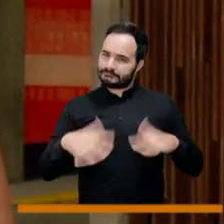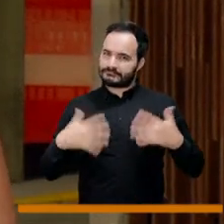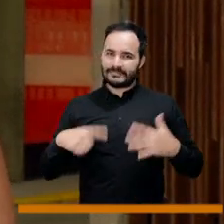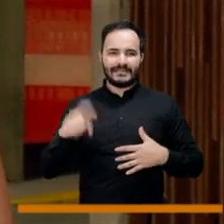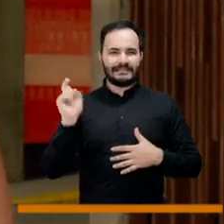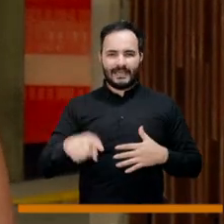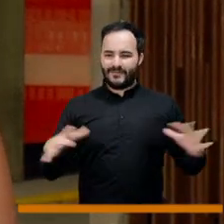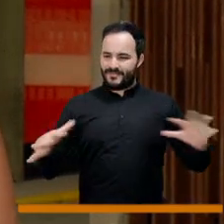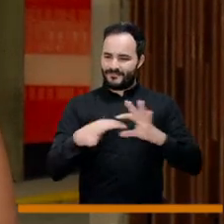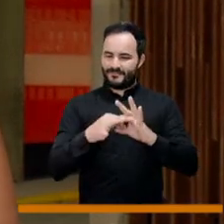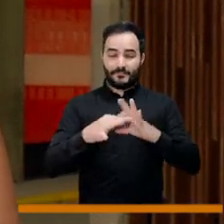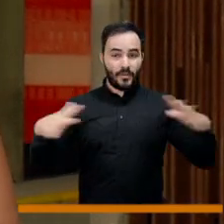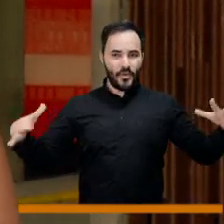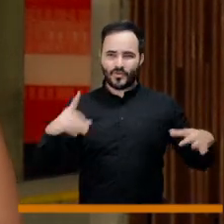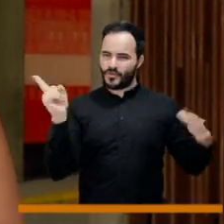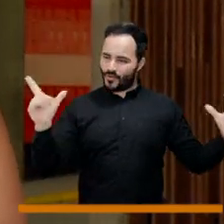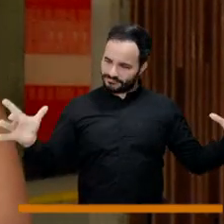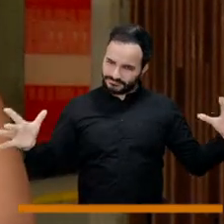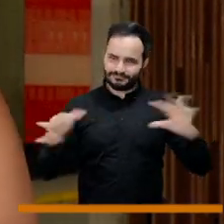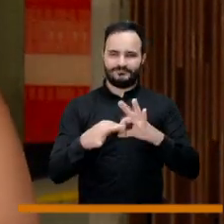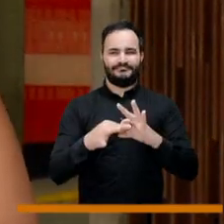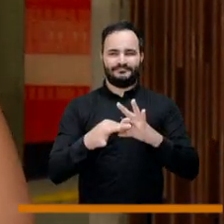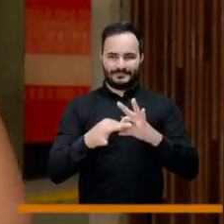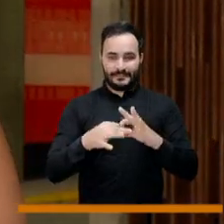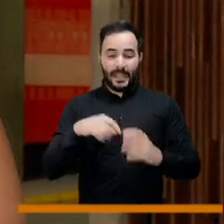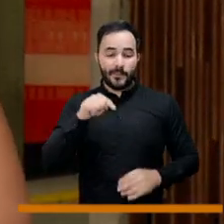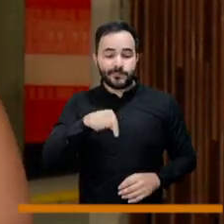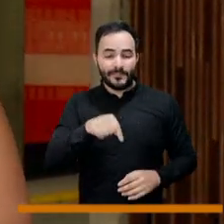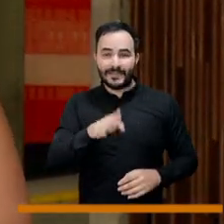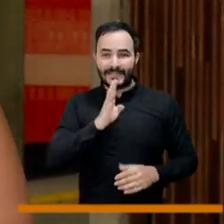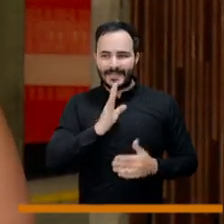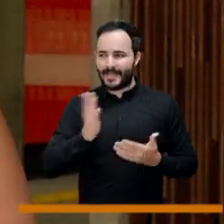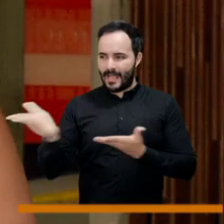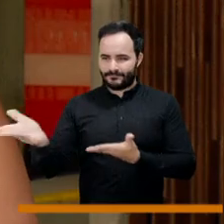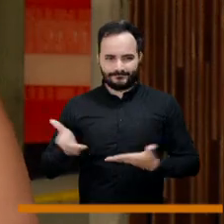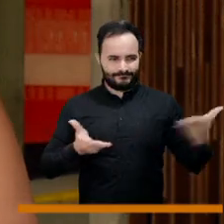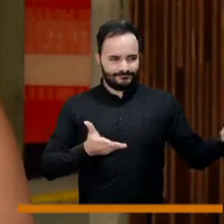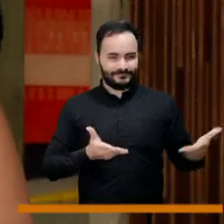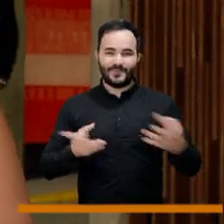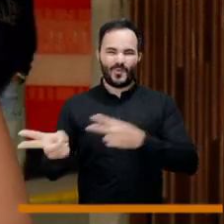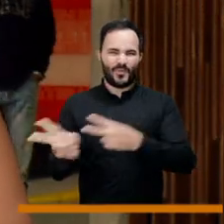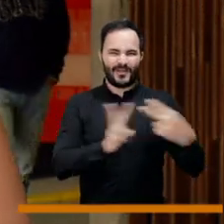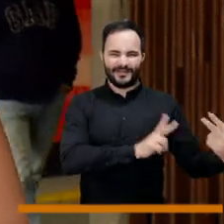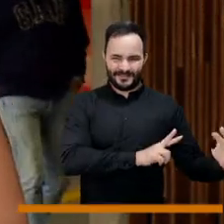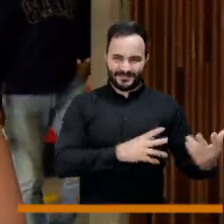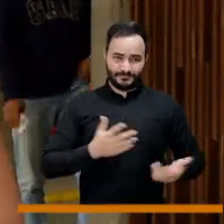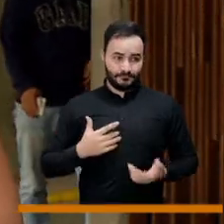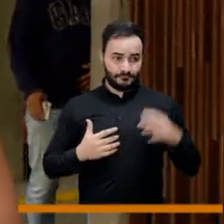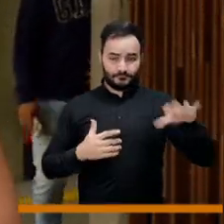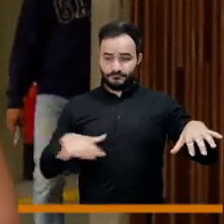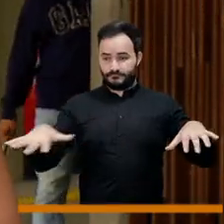bastante importante que estas dos esferas se estén comunicando. Creo que debe haber un puente porque